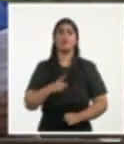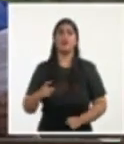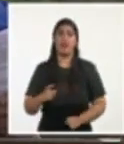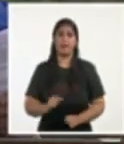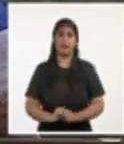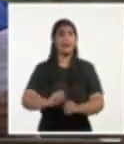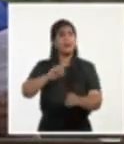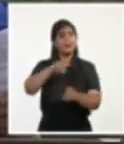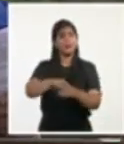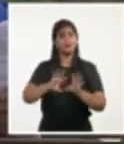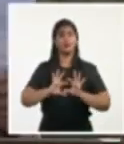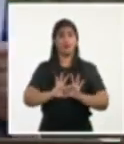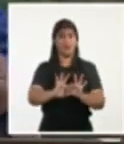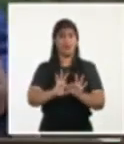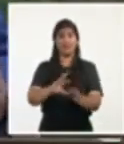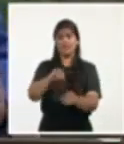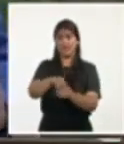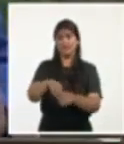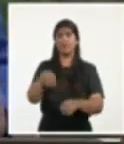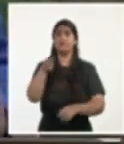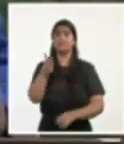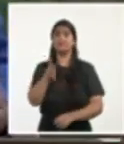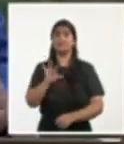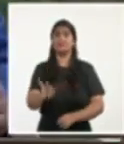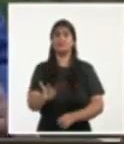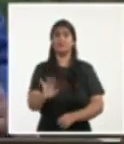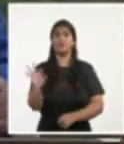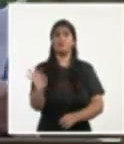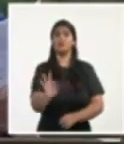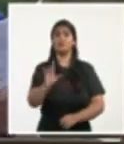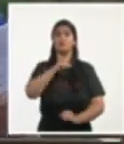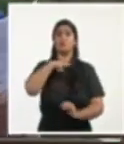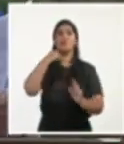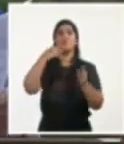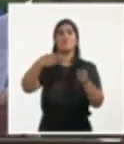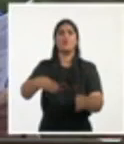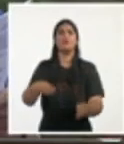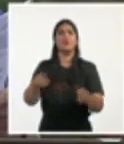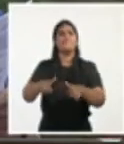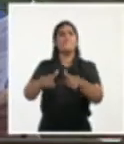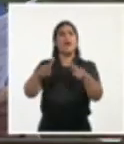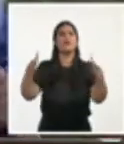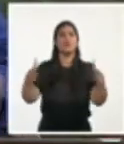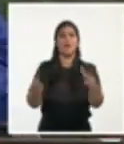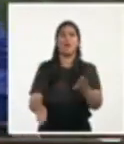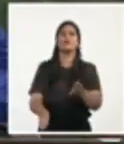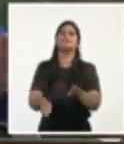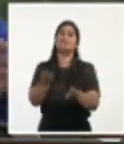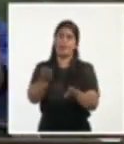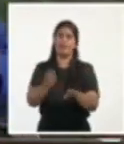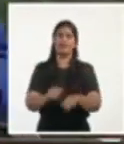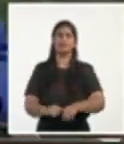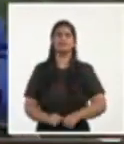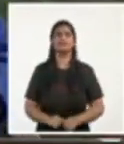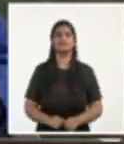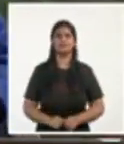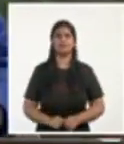gravedad, el 37% fallece. O sea, nosotros de los graves salvamos las 2/3